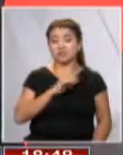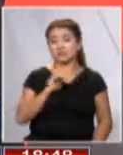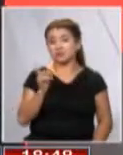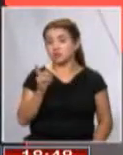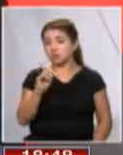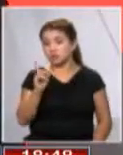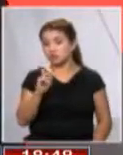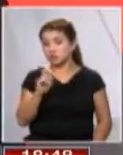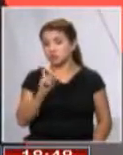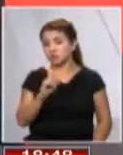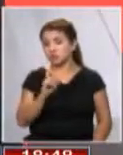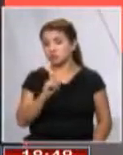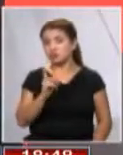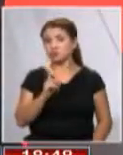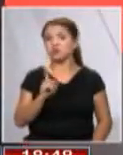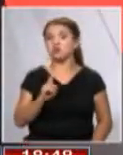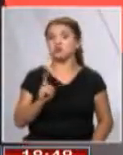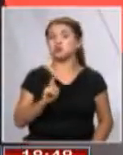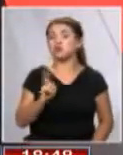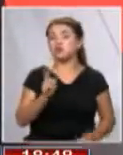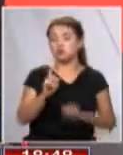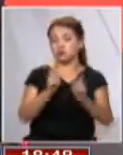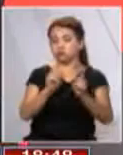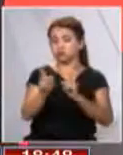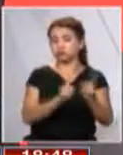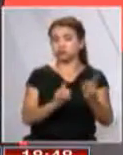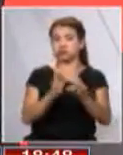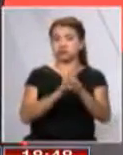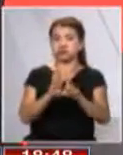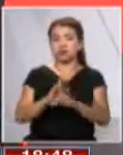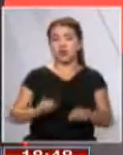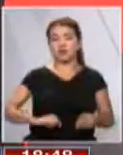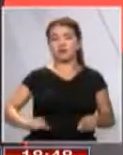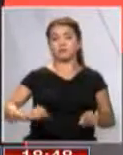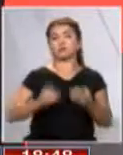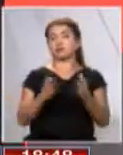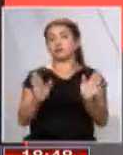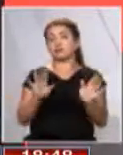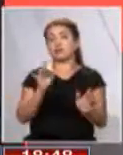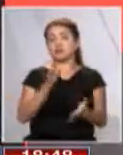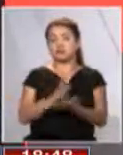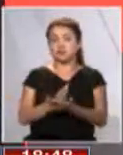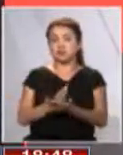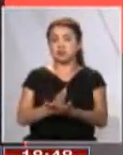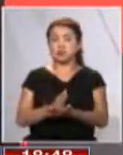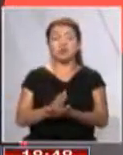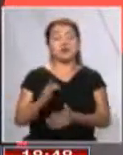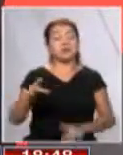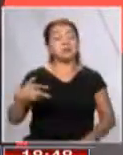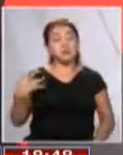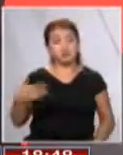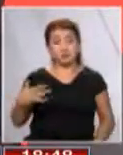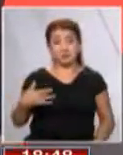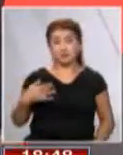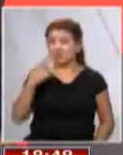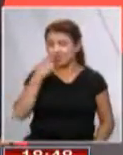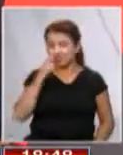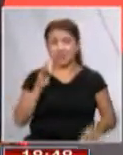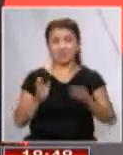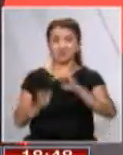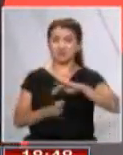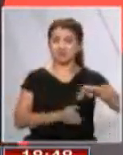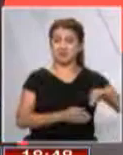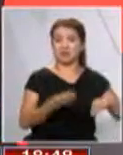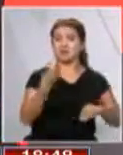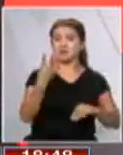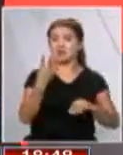por por legislar respecto del aborto libre y lamentablemente aún cuando se dijo que esto no tenía que ver con esto y sólo tenía